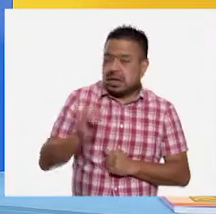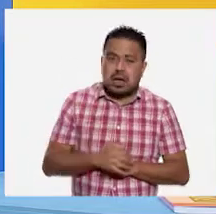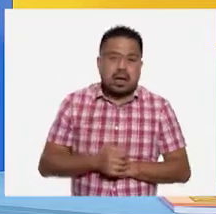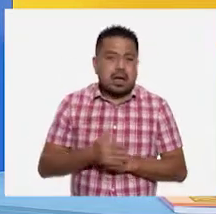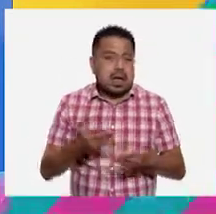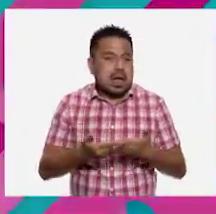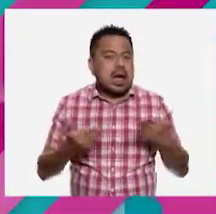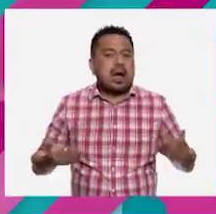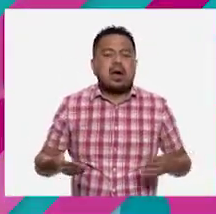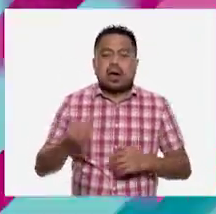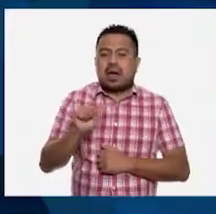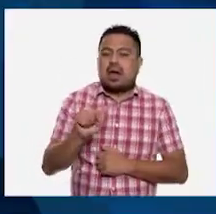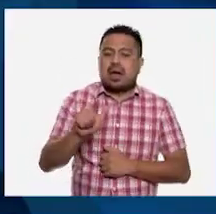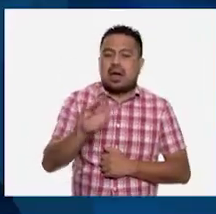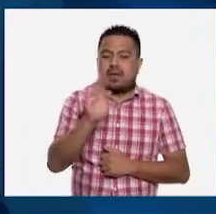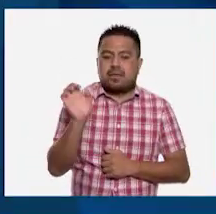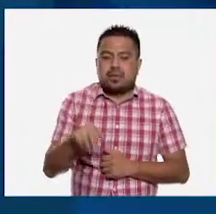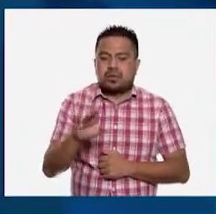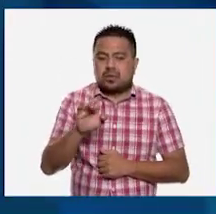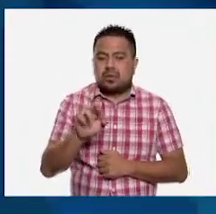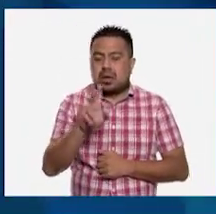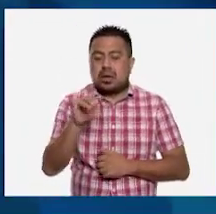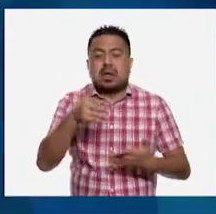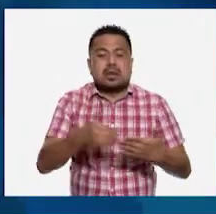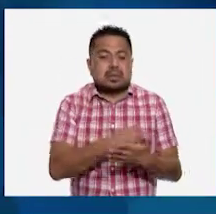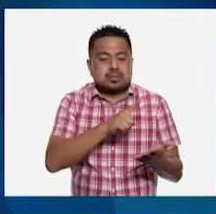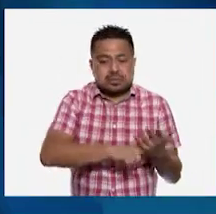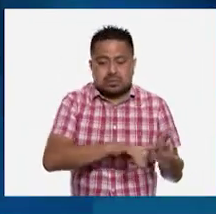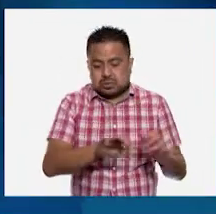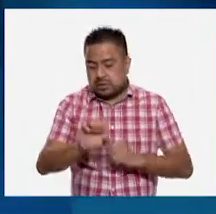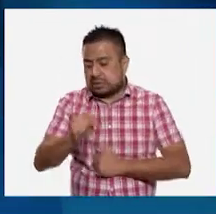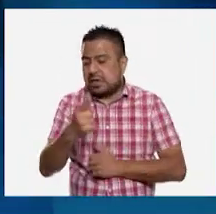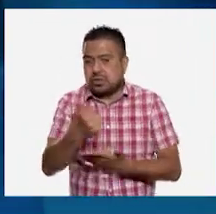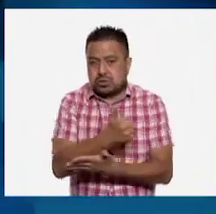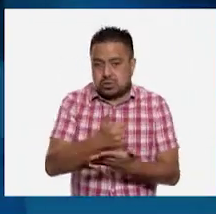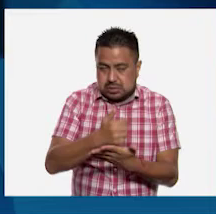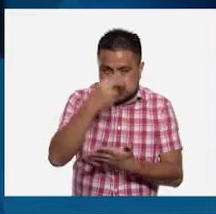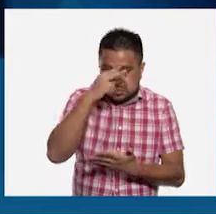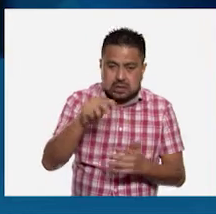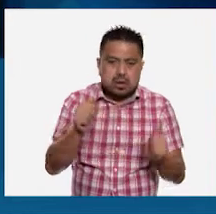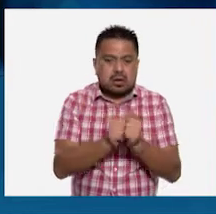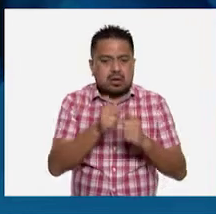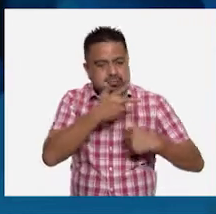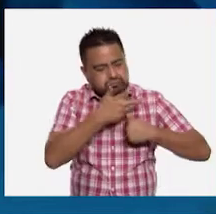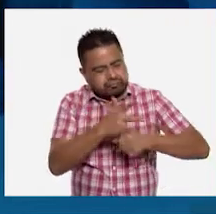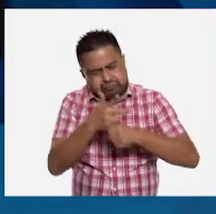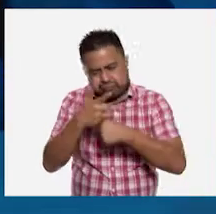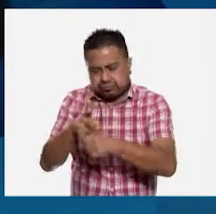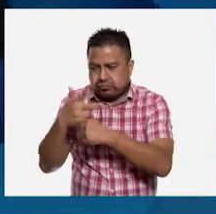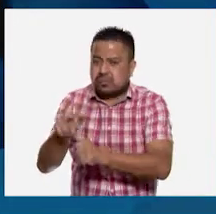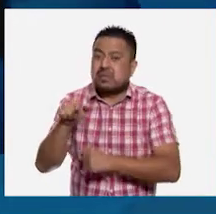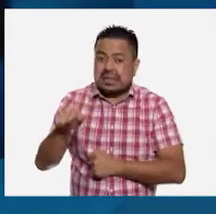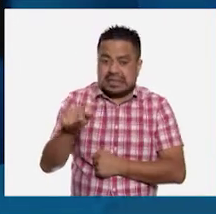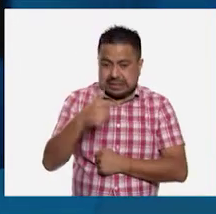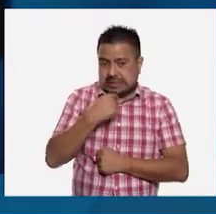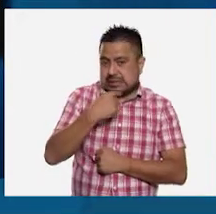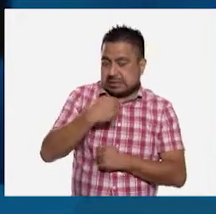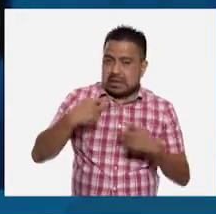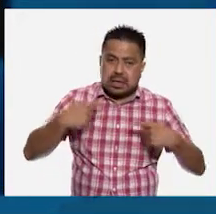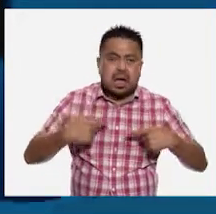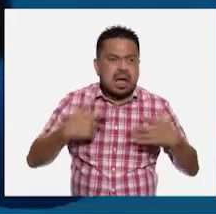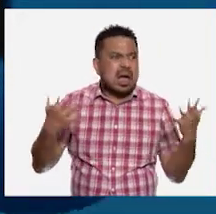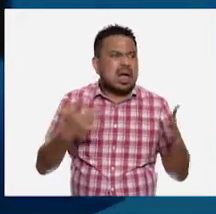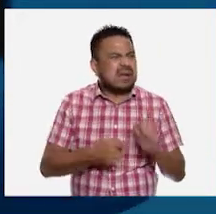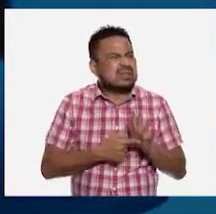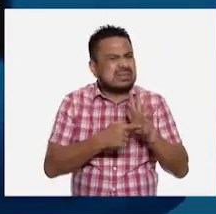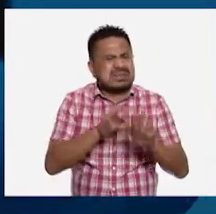Alfonso Cuarón. Él nació en 1961 en la Ciudad de México. Y con sus películas, Cuarón ha mostrado lugares